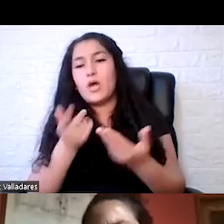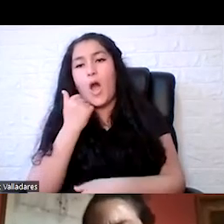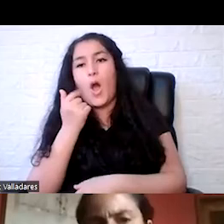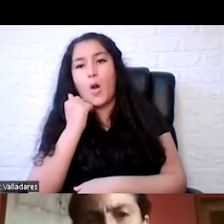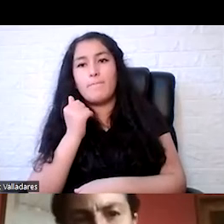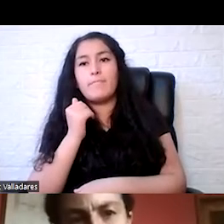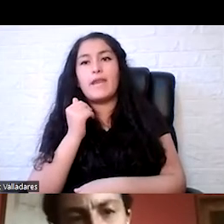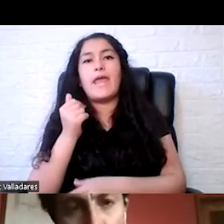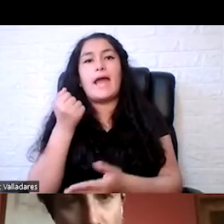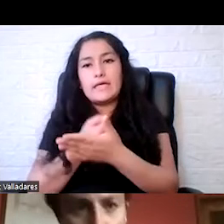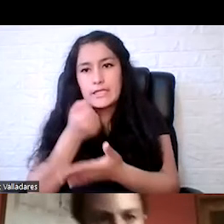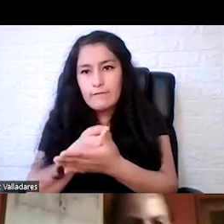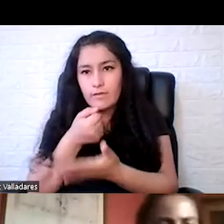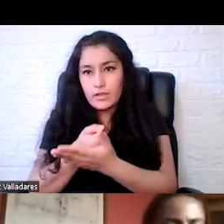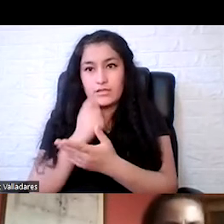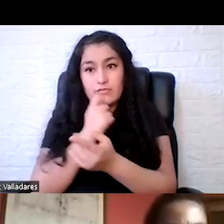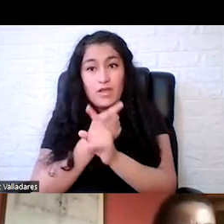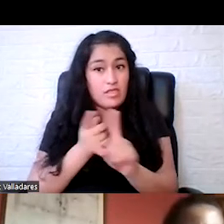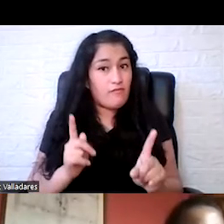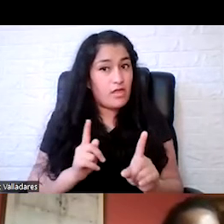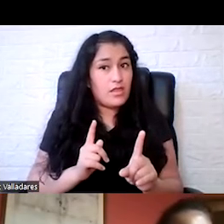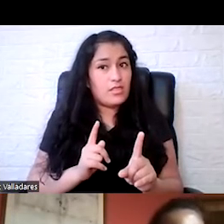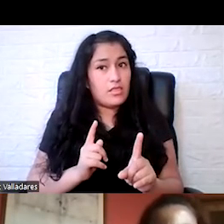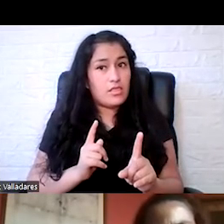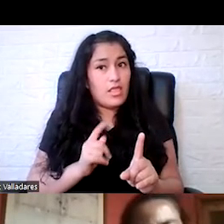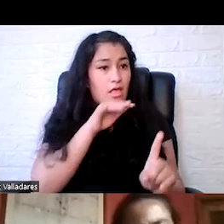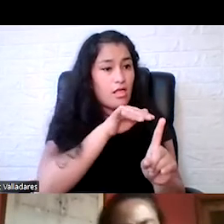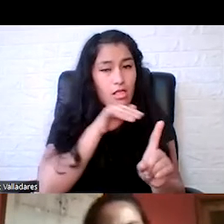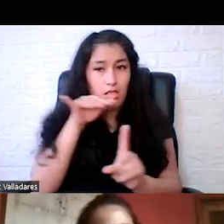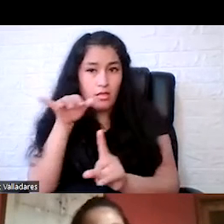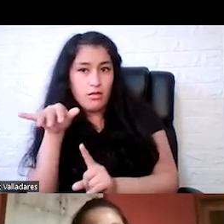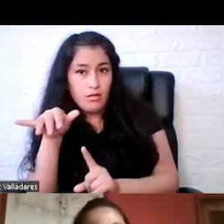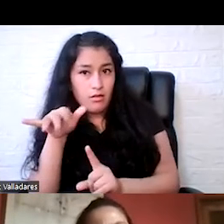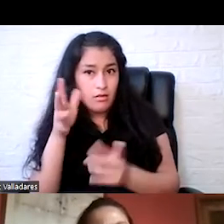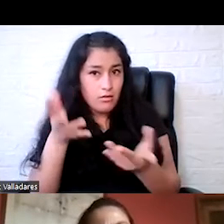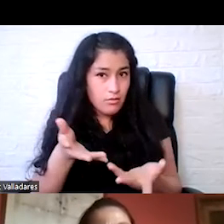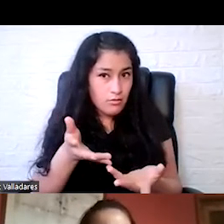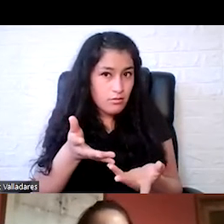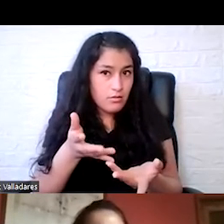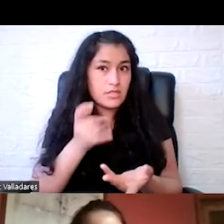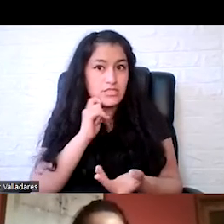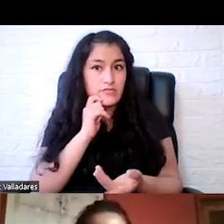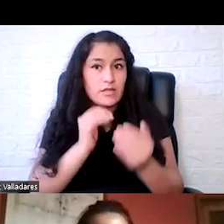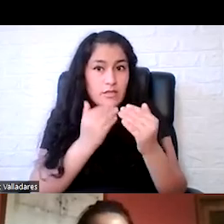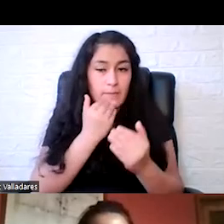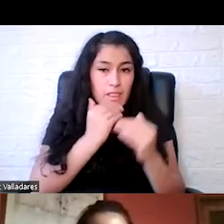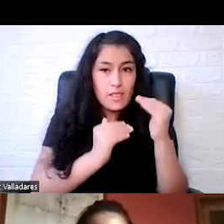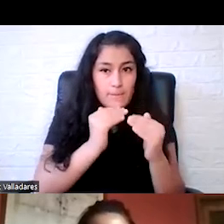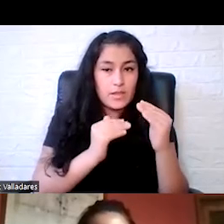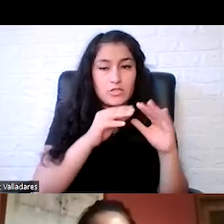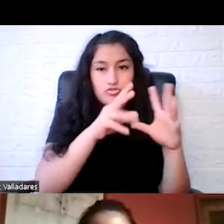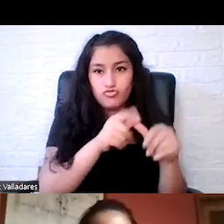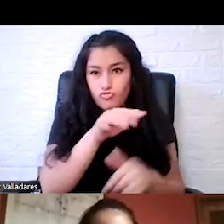intimidación? ¿Están asociadas más que a la persona del activista, a su entorno familiar? ¿Y si